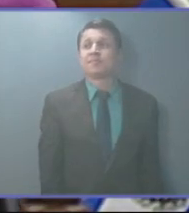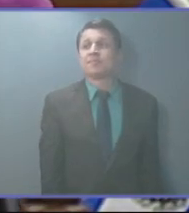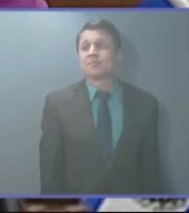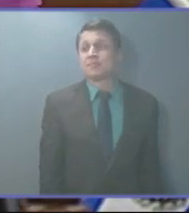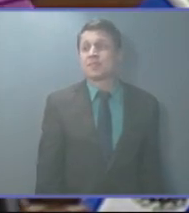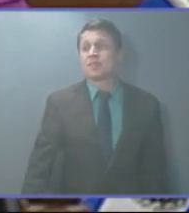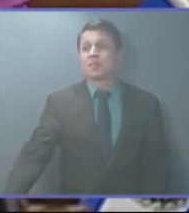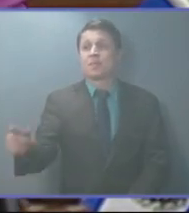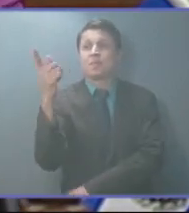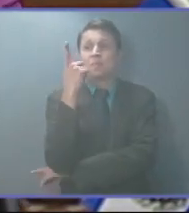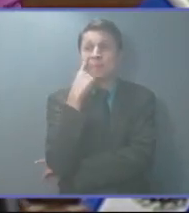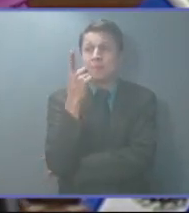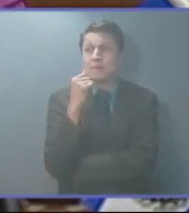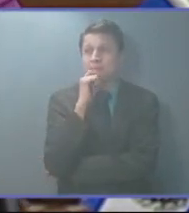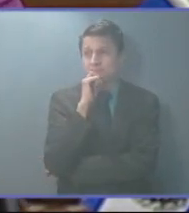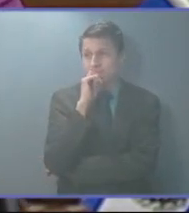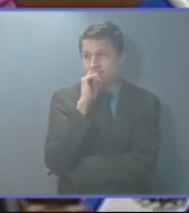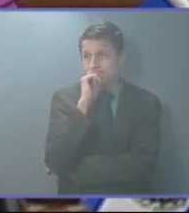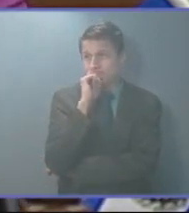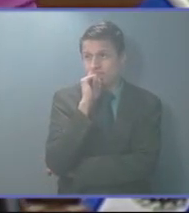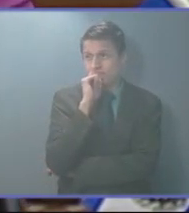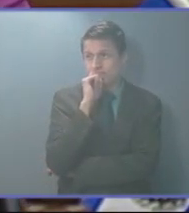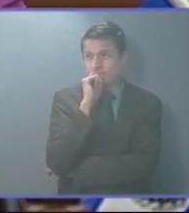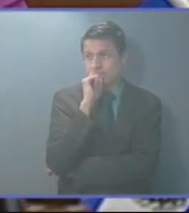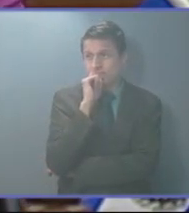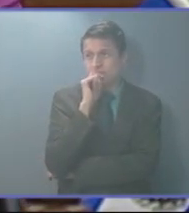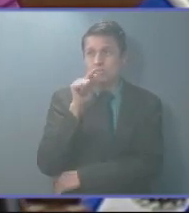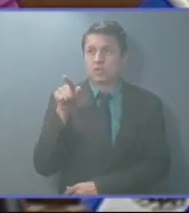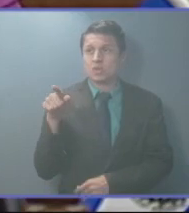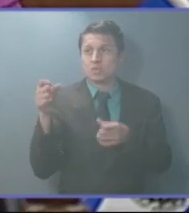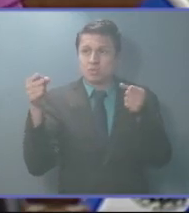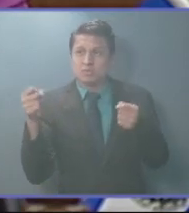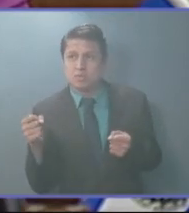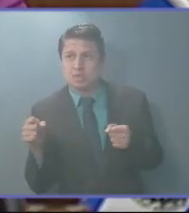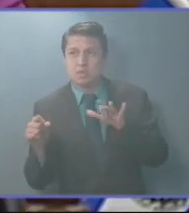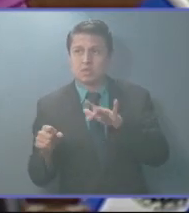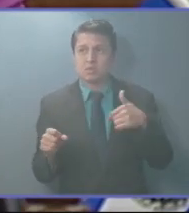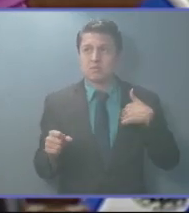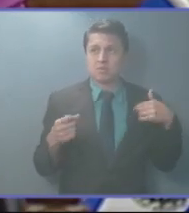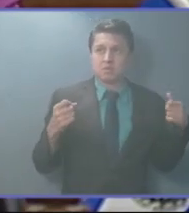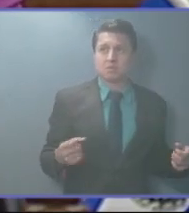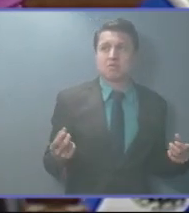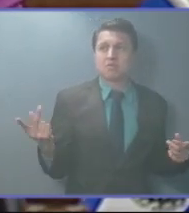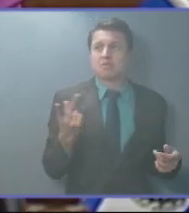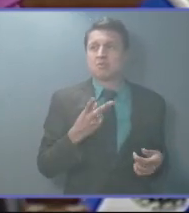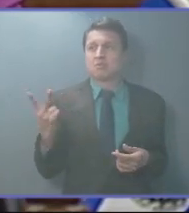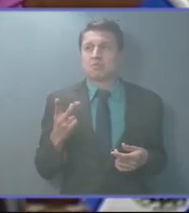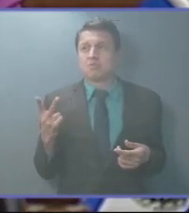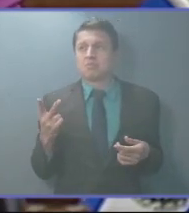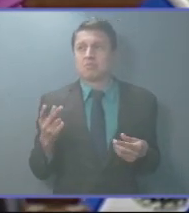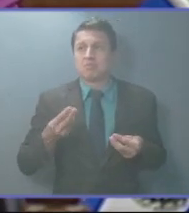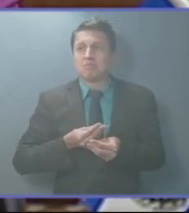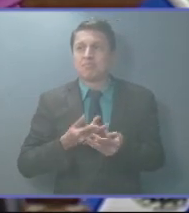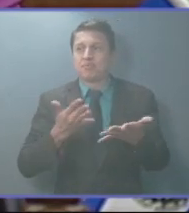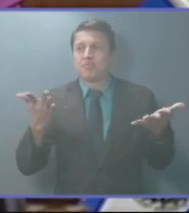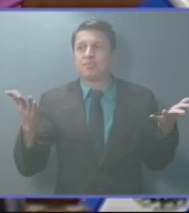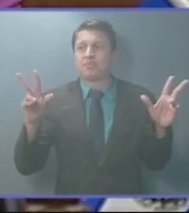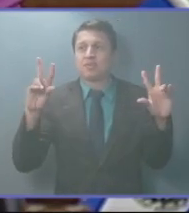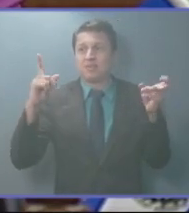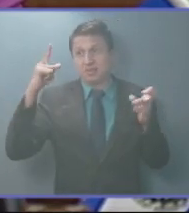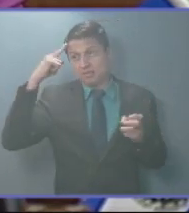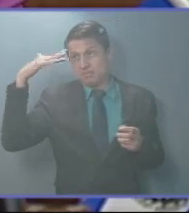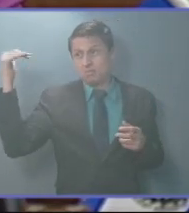mire su puesto y el mío son efímeros somos a veces pasó en la política